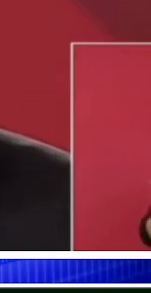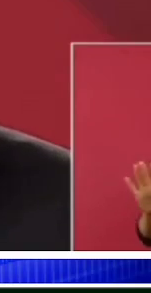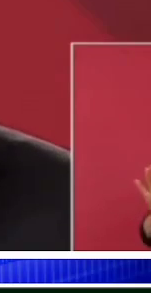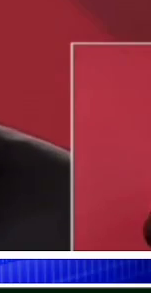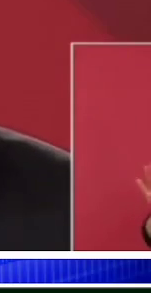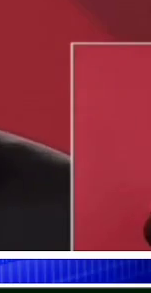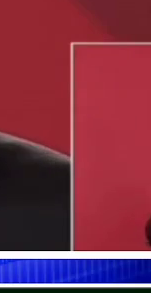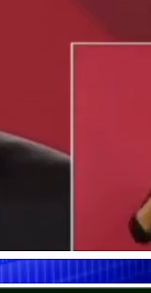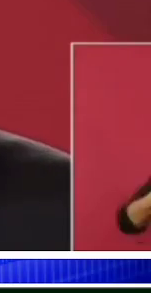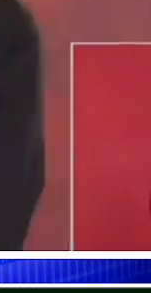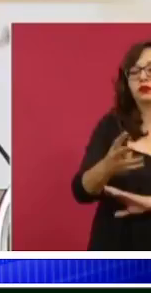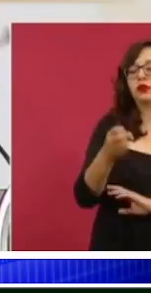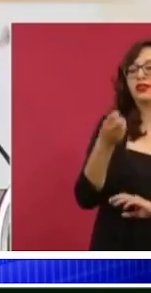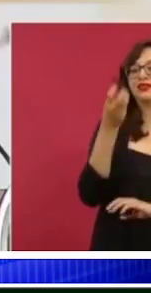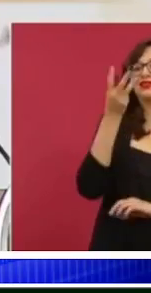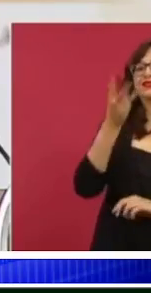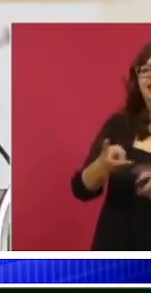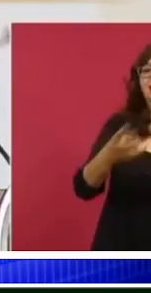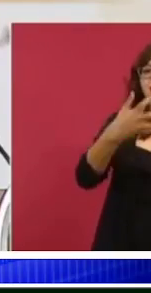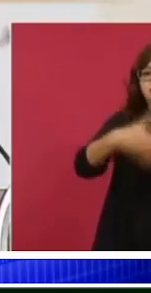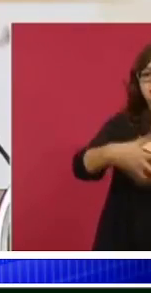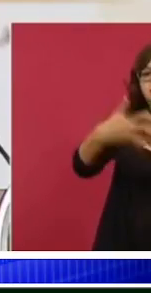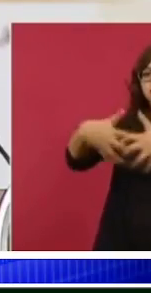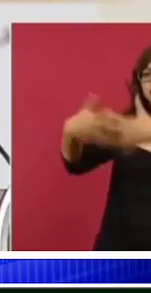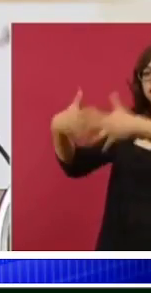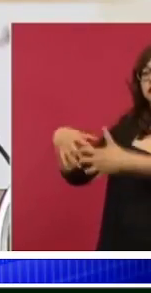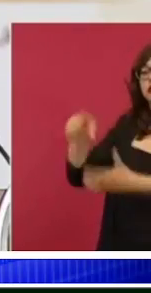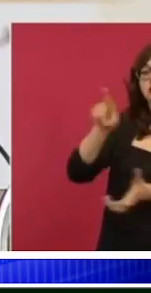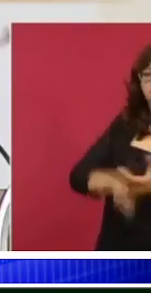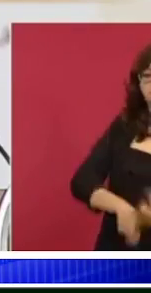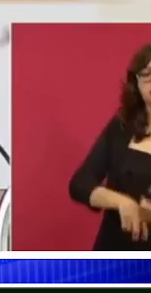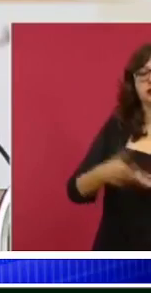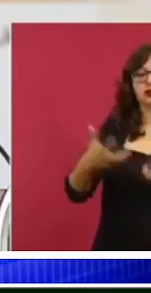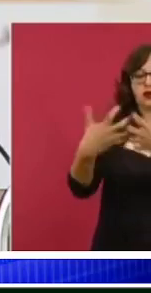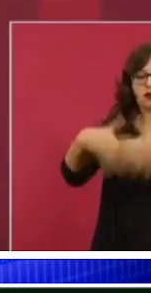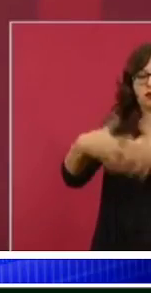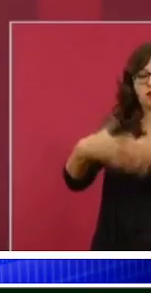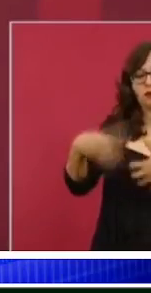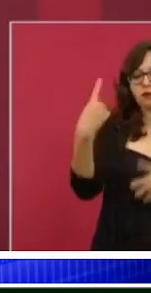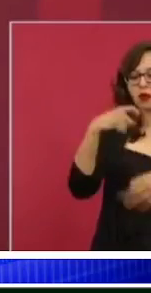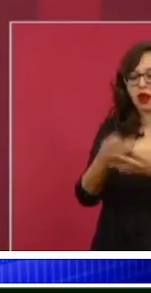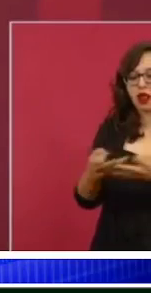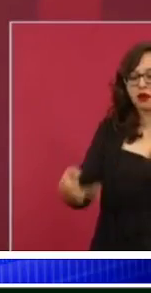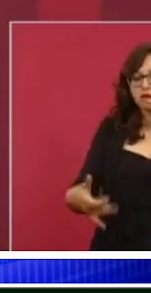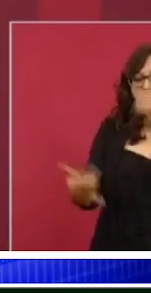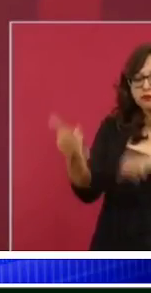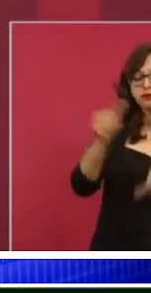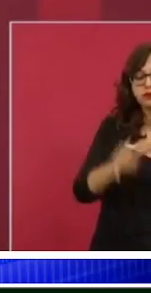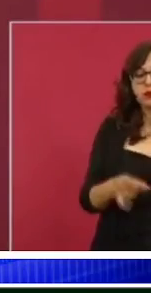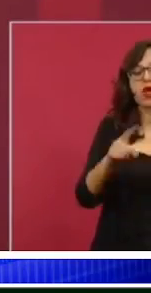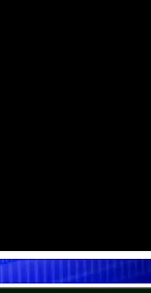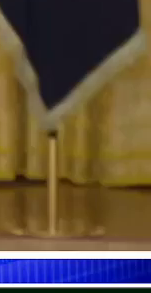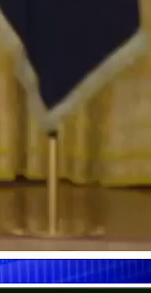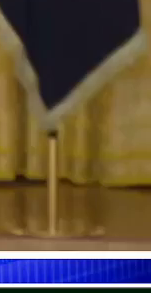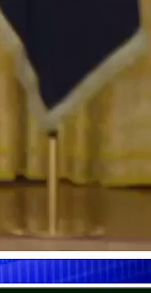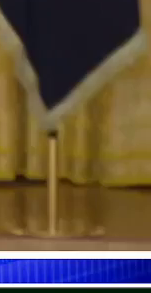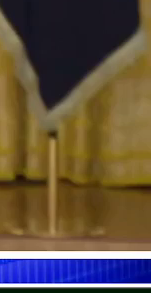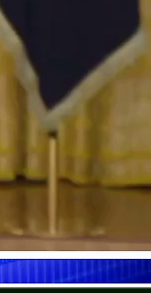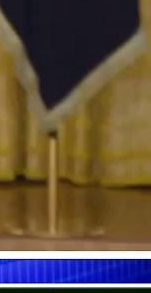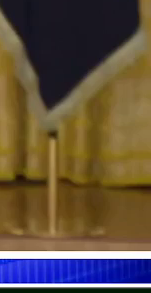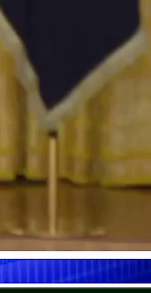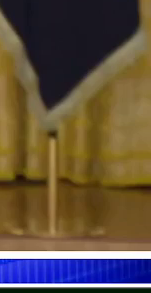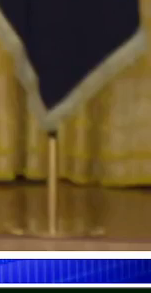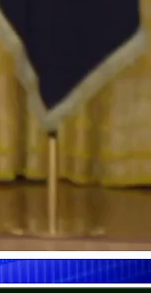cambios que se están impulsando desde el gobierno federal bien amigos yo con esto termino les agradezco que me hayan acompañado en esta emisión